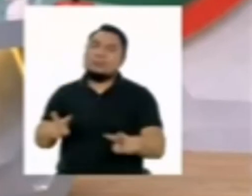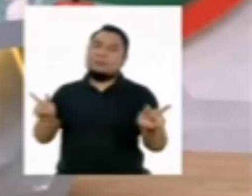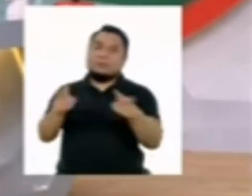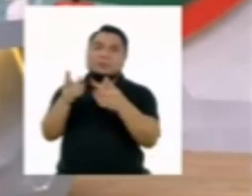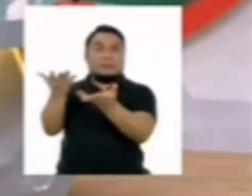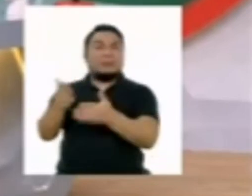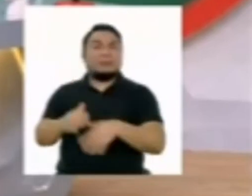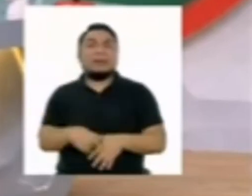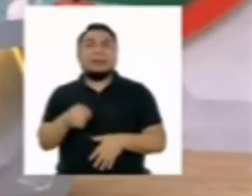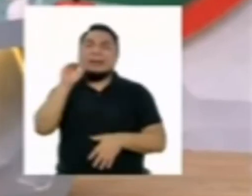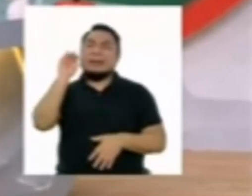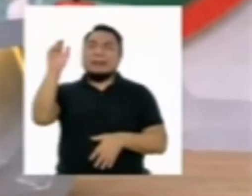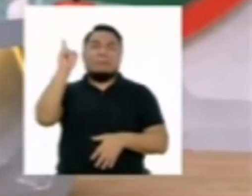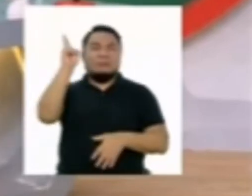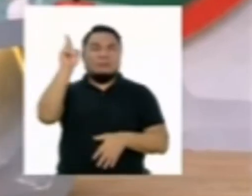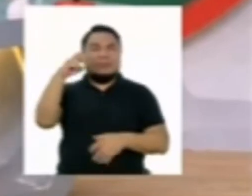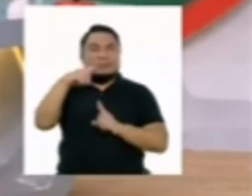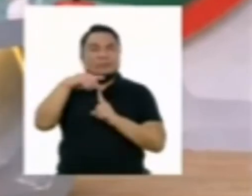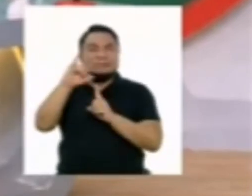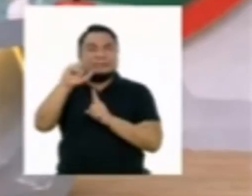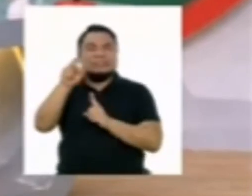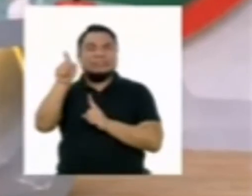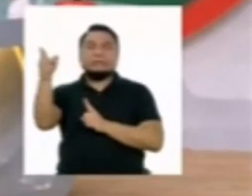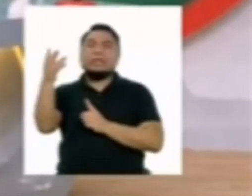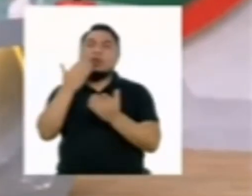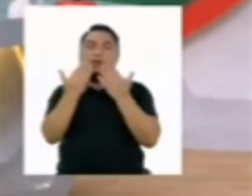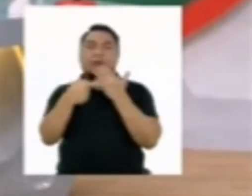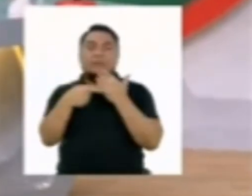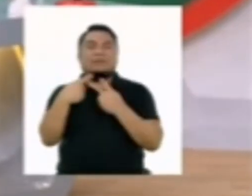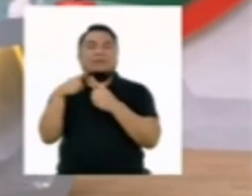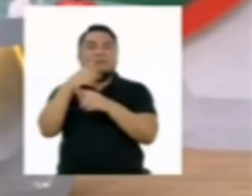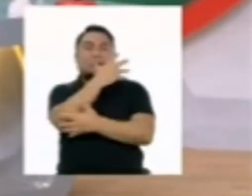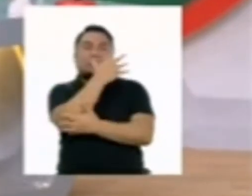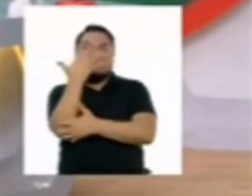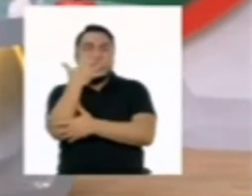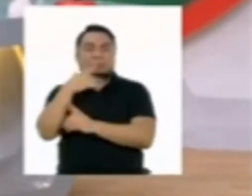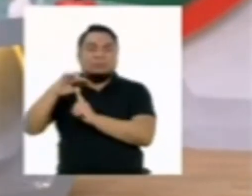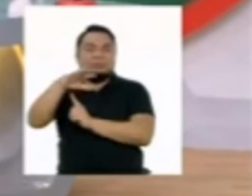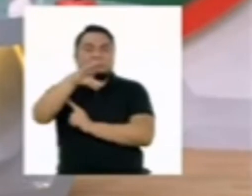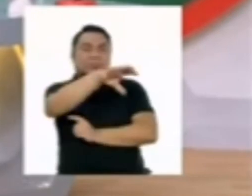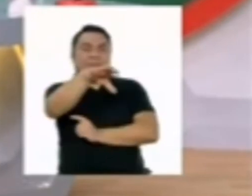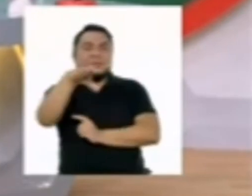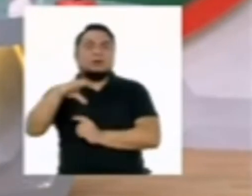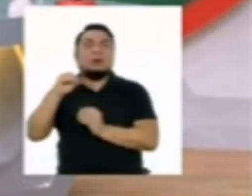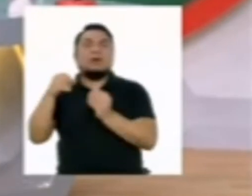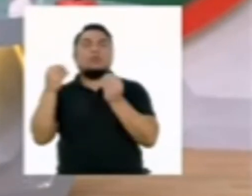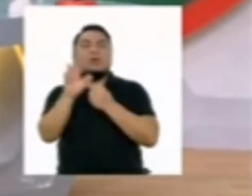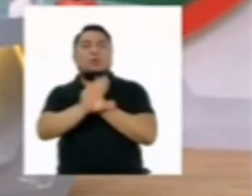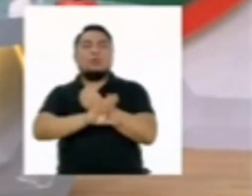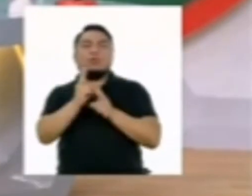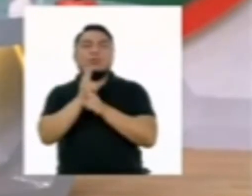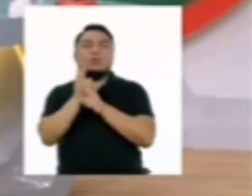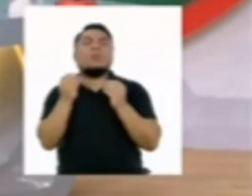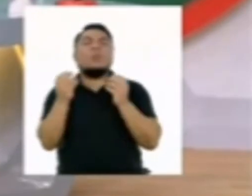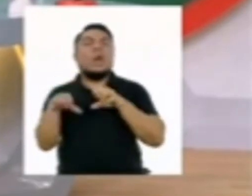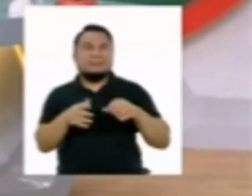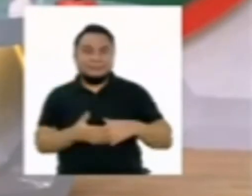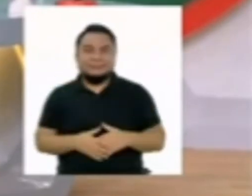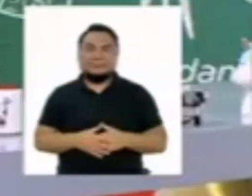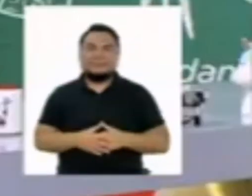a llamar a la profesora Patricia para seguir conversando sobre nuestra biodiversidad y cómo podemos hacer para protegerla.